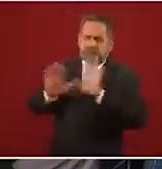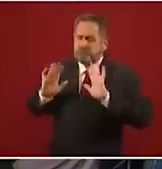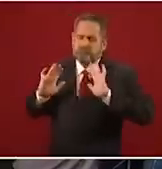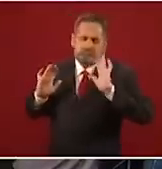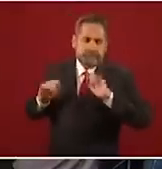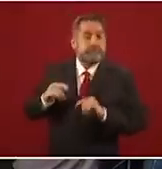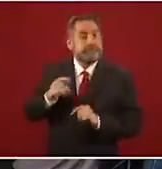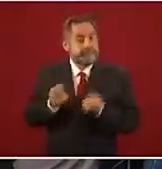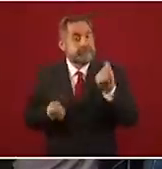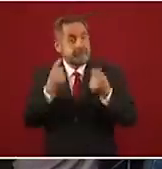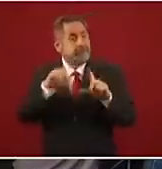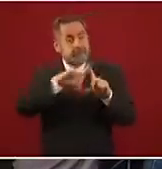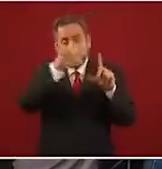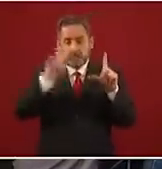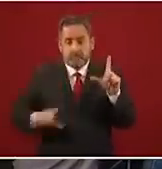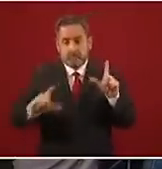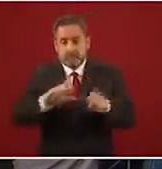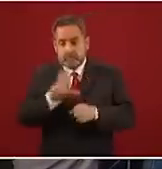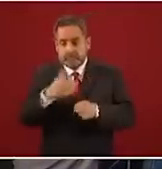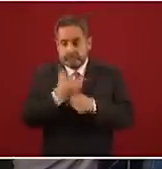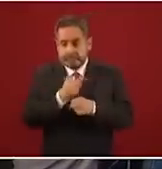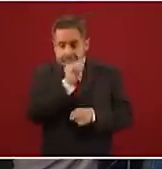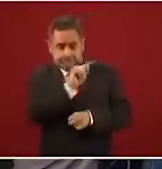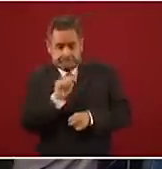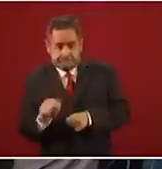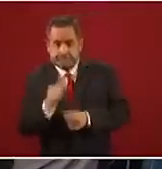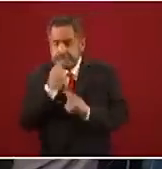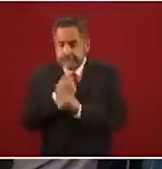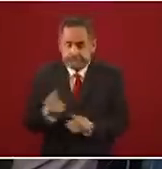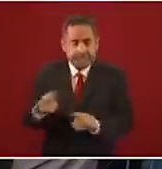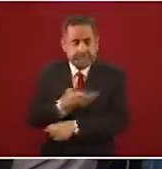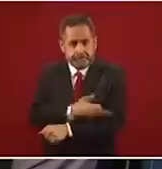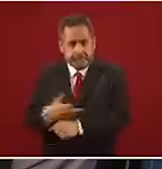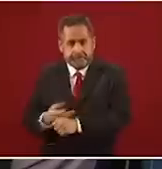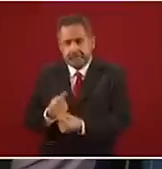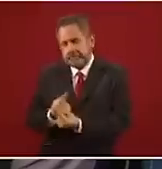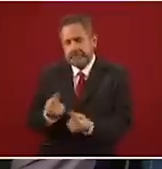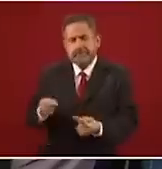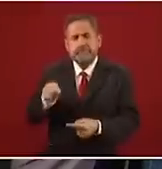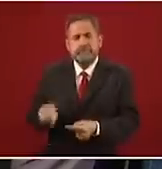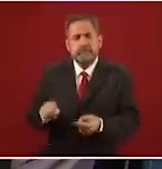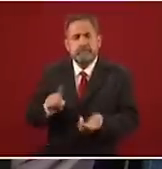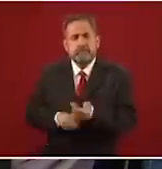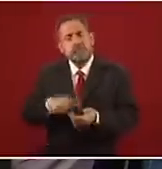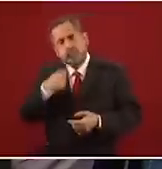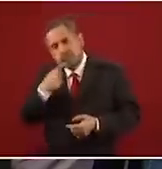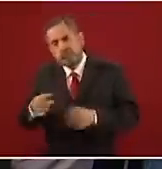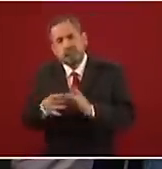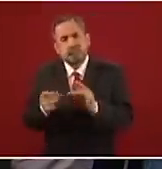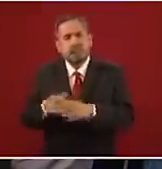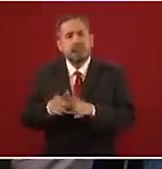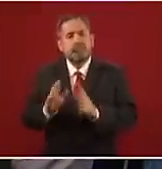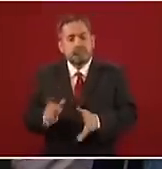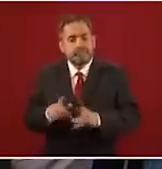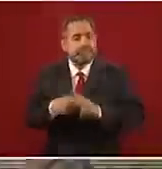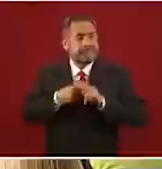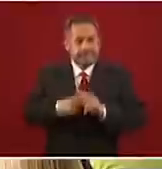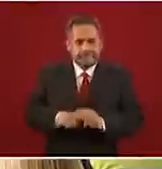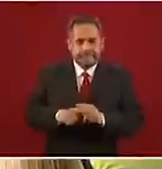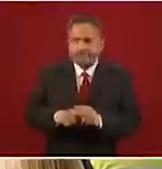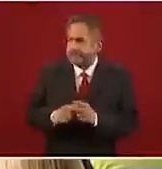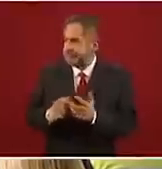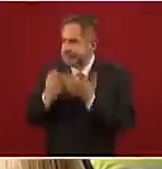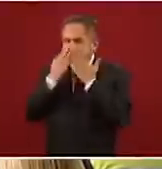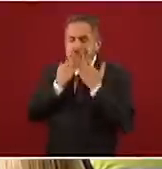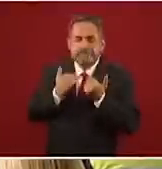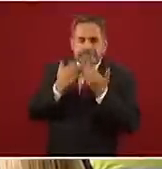partes de la República. Pues niños y familias de estos niños han dicho que ya comienza a haber desabasto